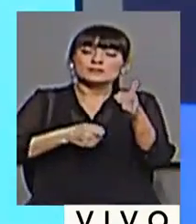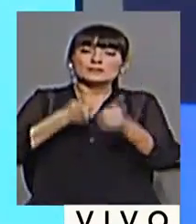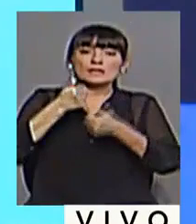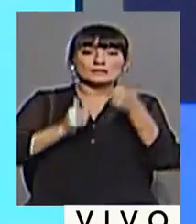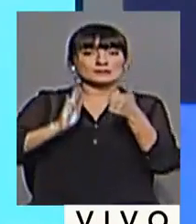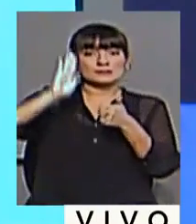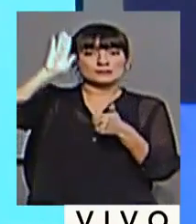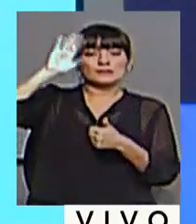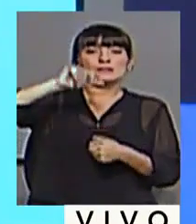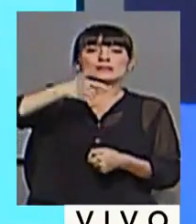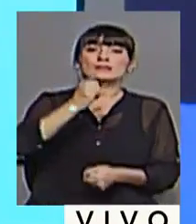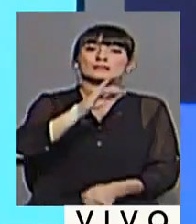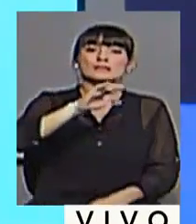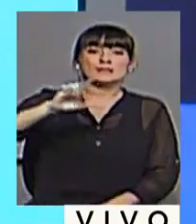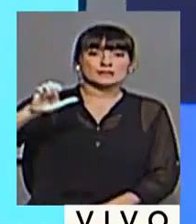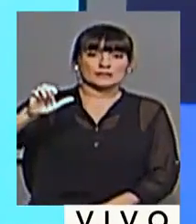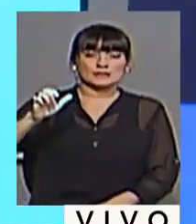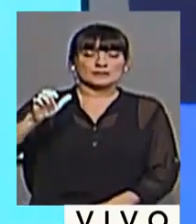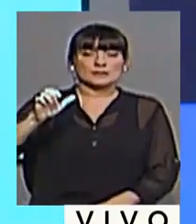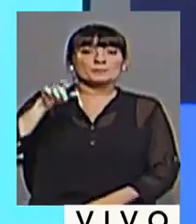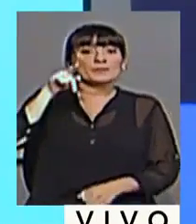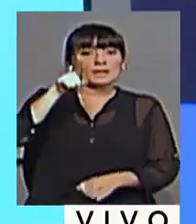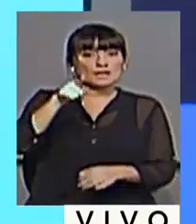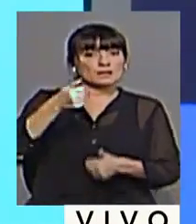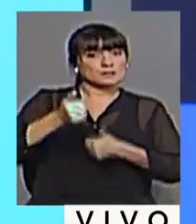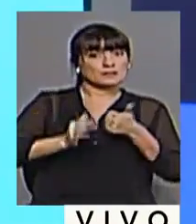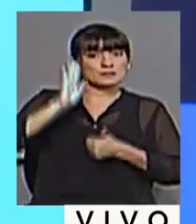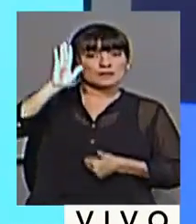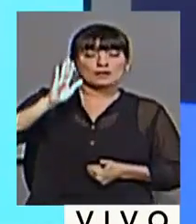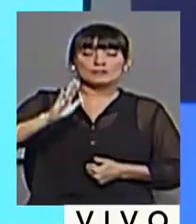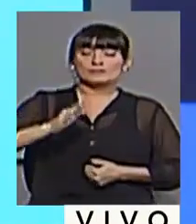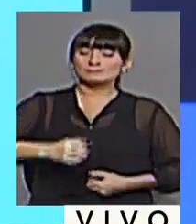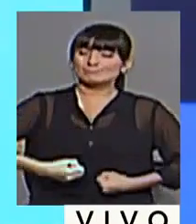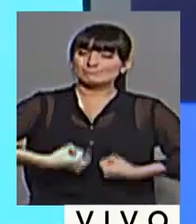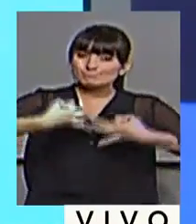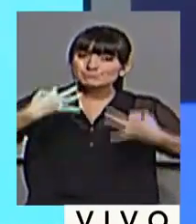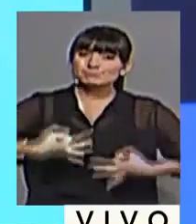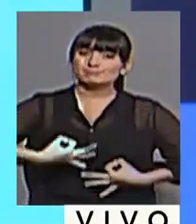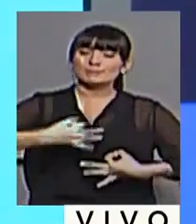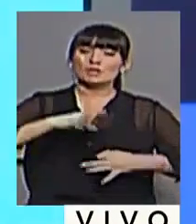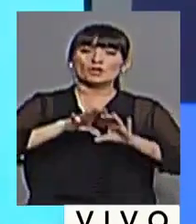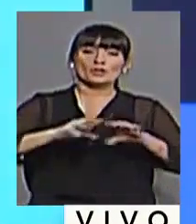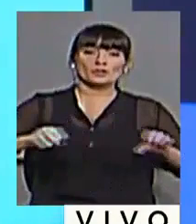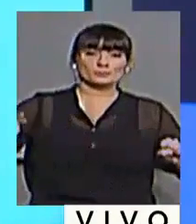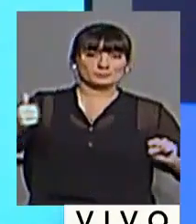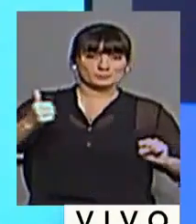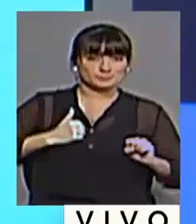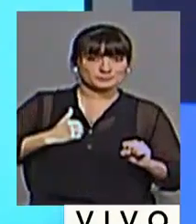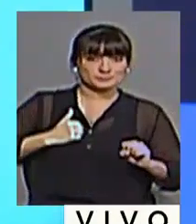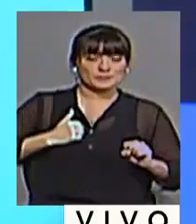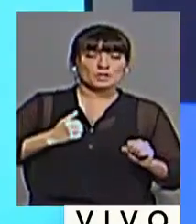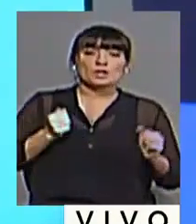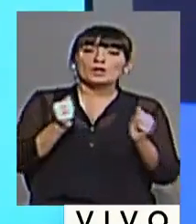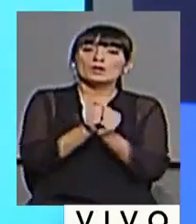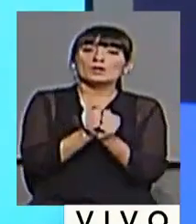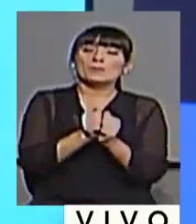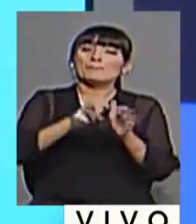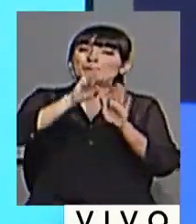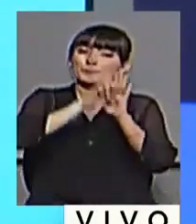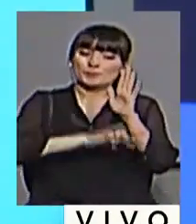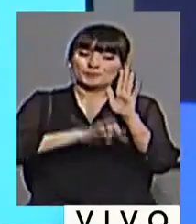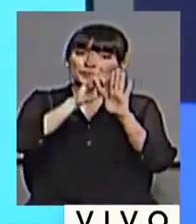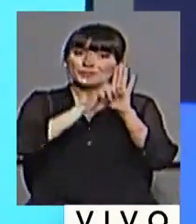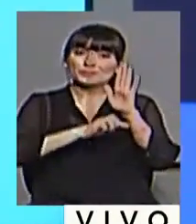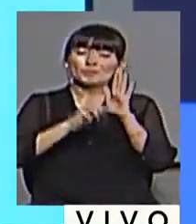de Alejandro Guillé. Es el candidato más firmemente comprometido con un